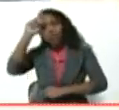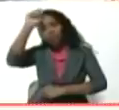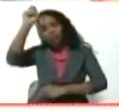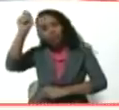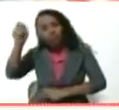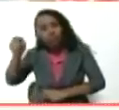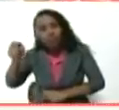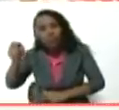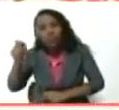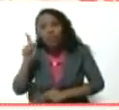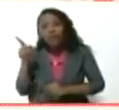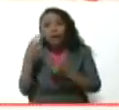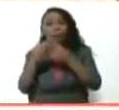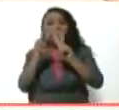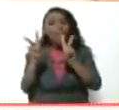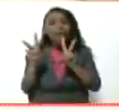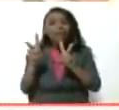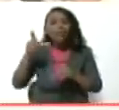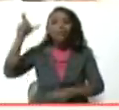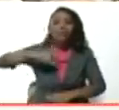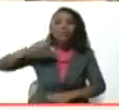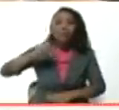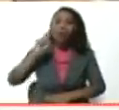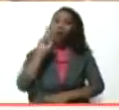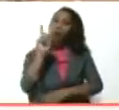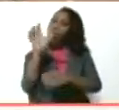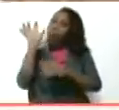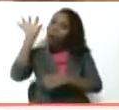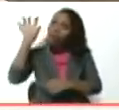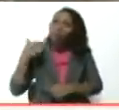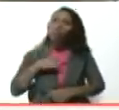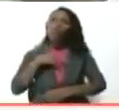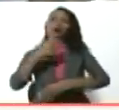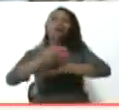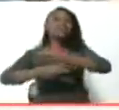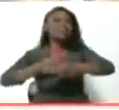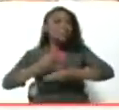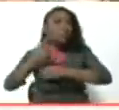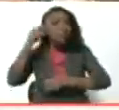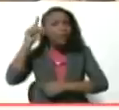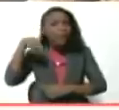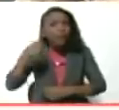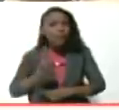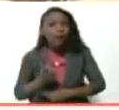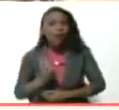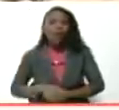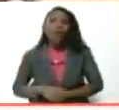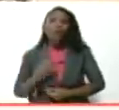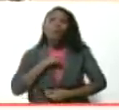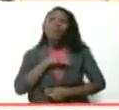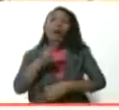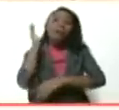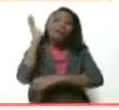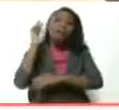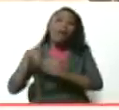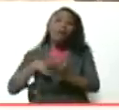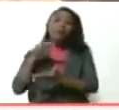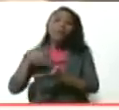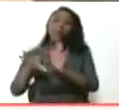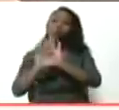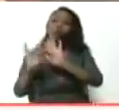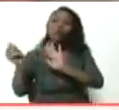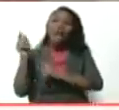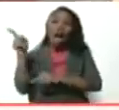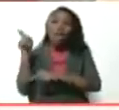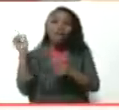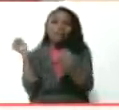reconocimiento de la paz necesaria en un país. Nosotros lo estamos haciendo el día de mañana. Nuestra Asamblea Nacional Constituyente estará allí